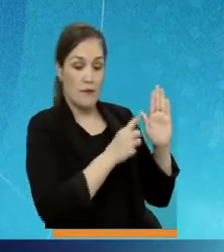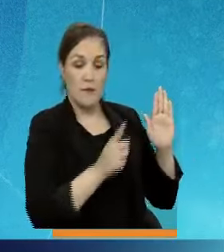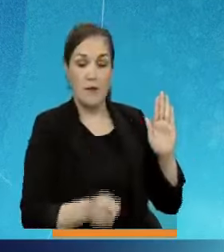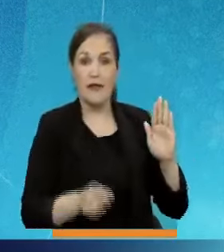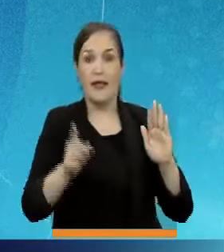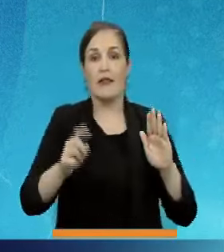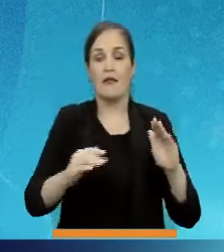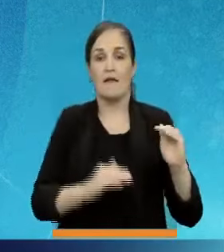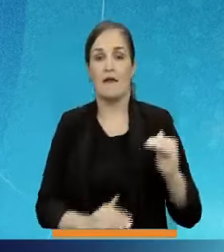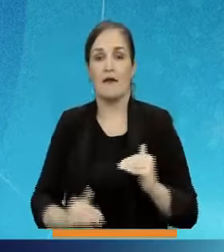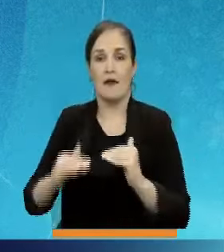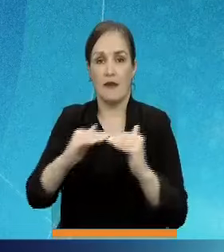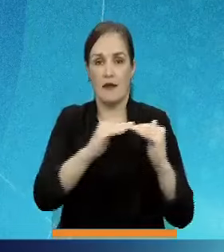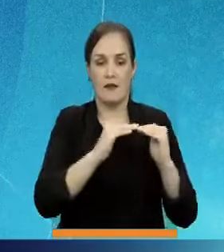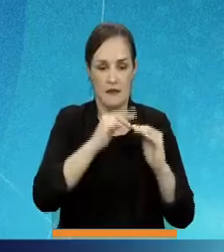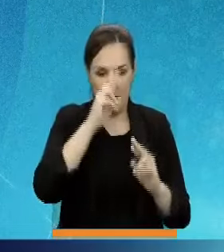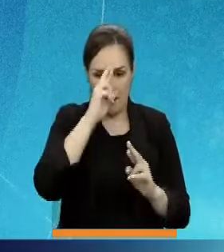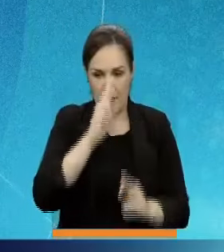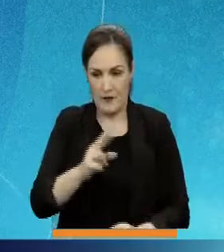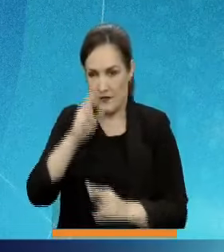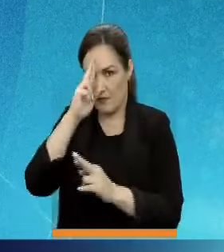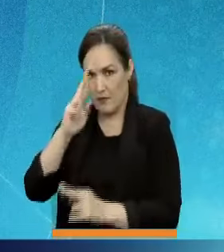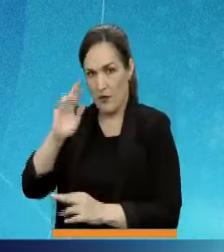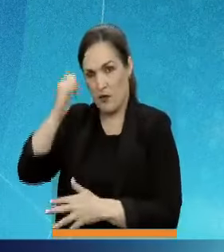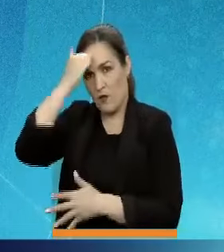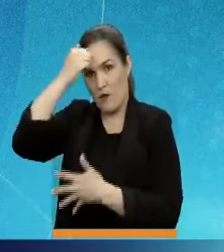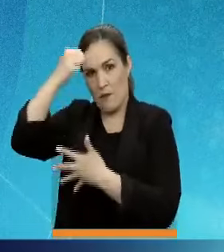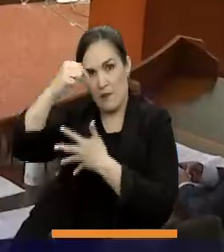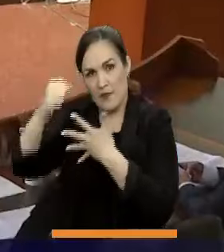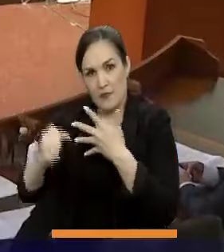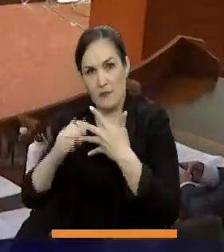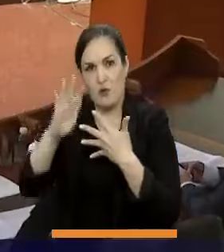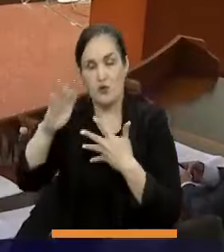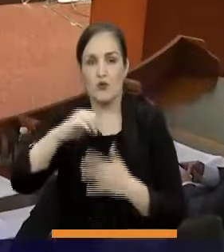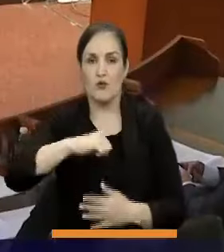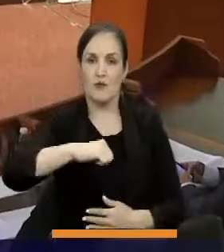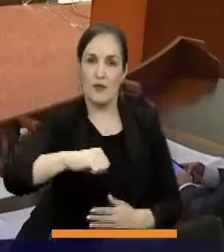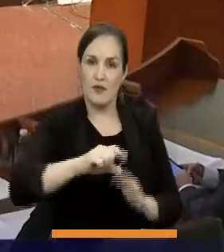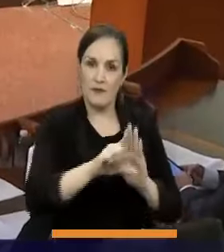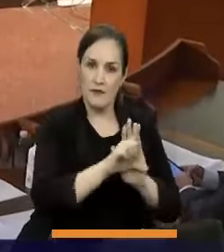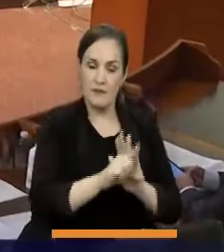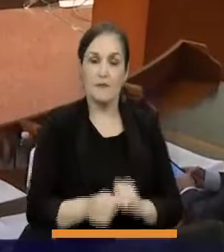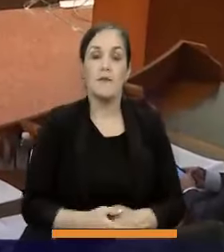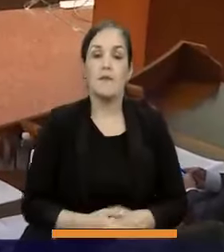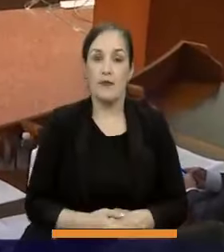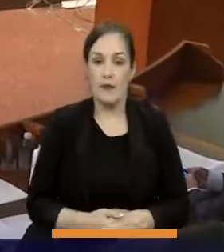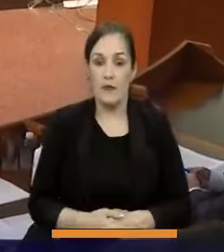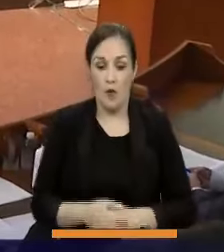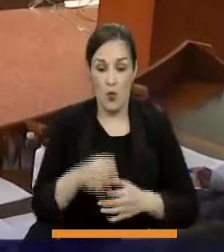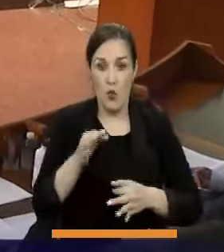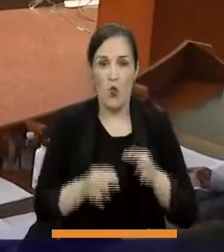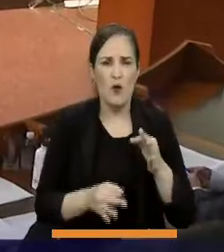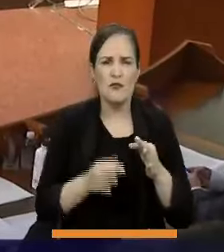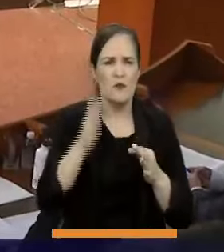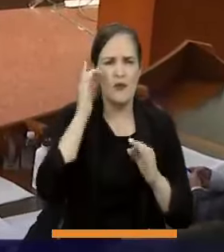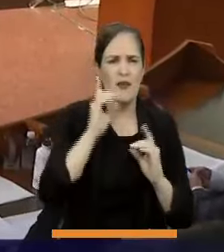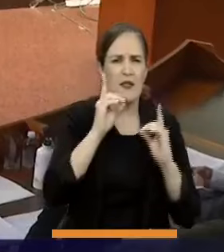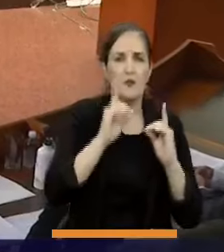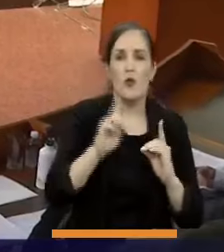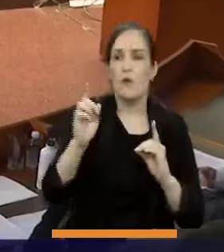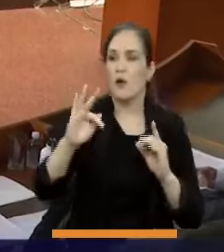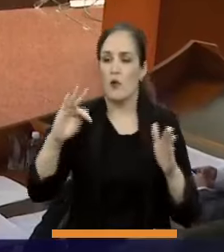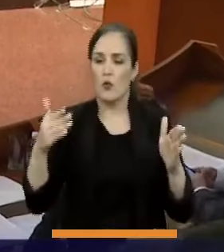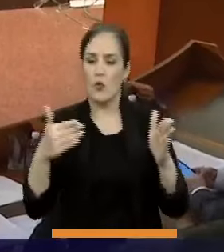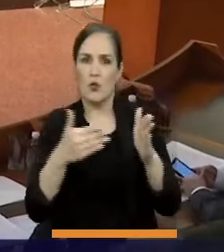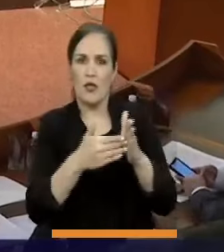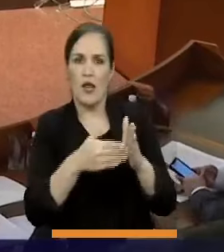la equidad y el respeto a los principios generales del derecho. La Corte basó su decisión al estudiar una acción de tutela presentada